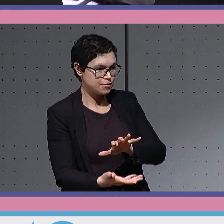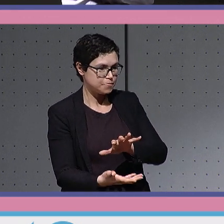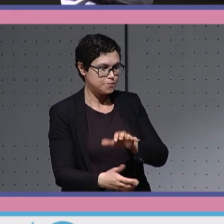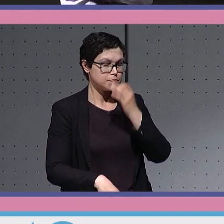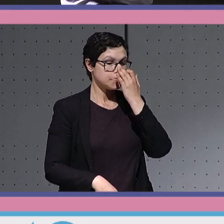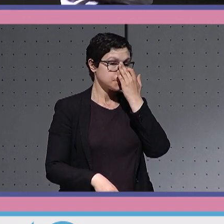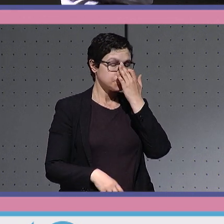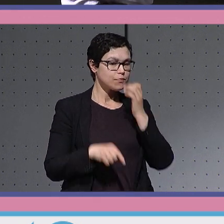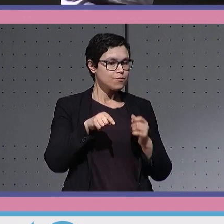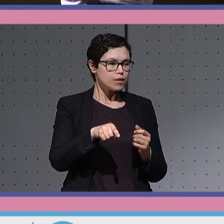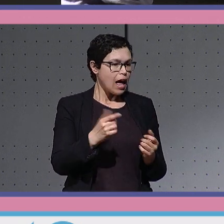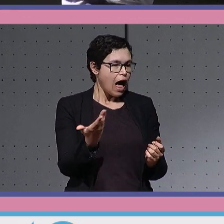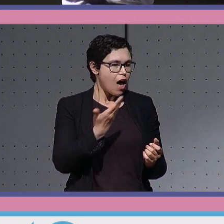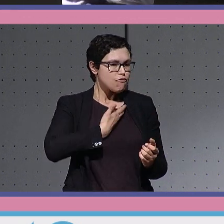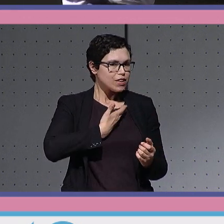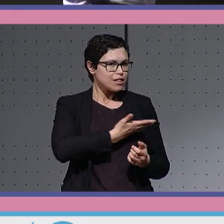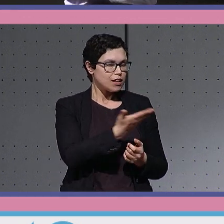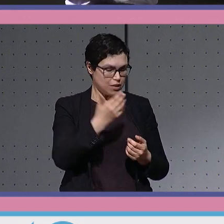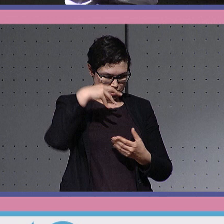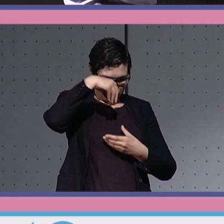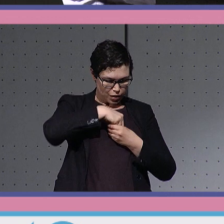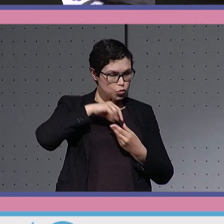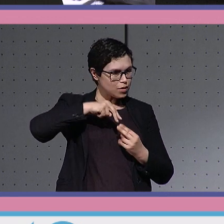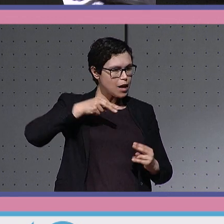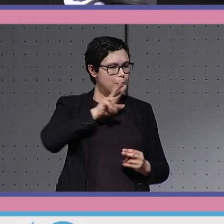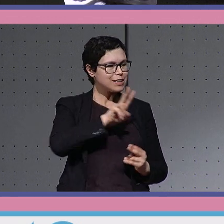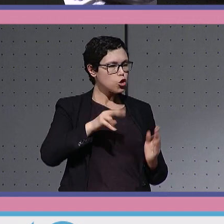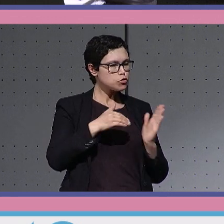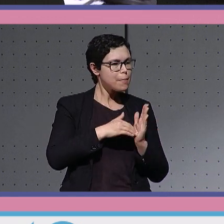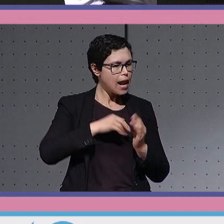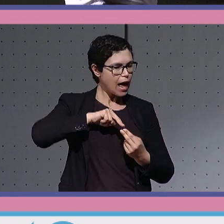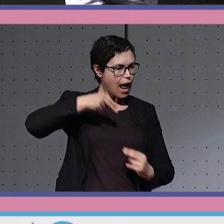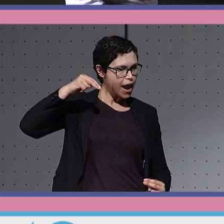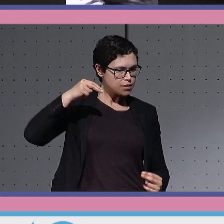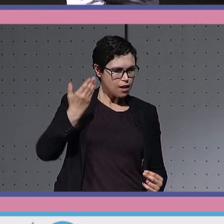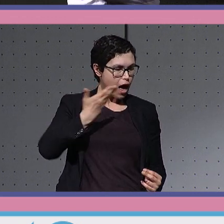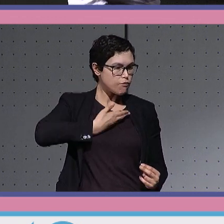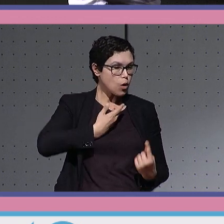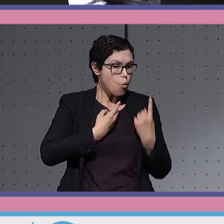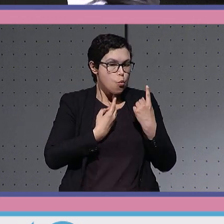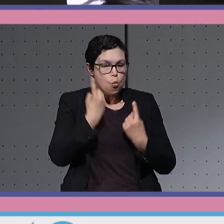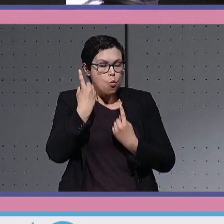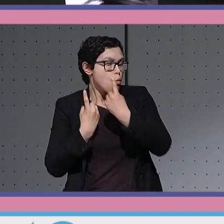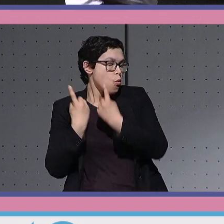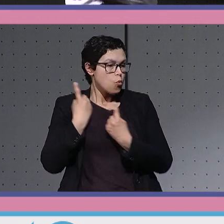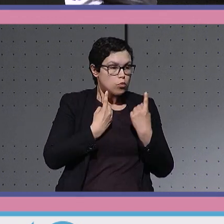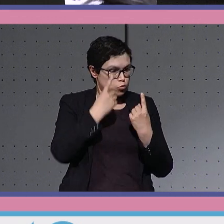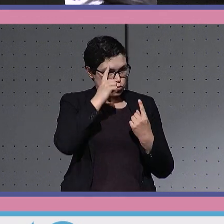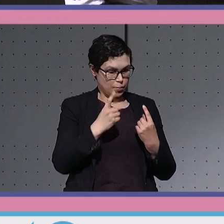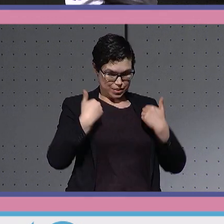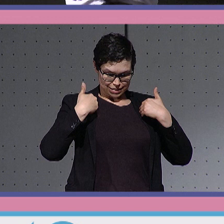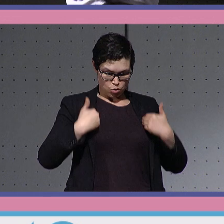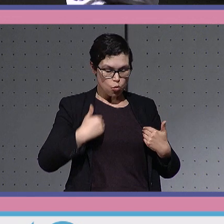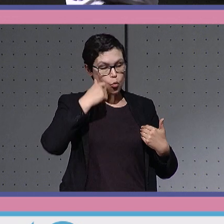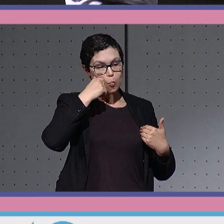Y afecta a cualquiera de los 22.000 genes. Pero daros cuenta que de los 22.000, como el ser humano es una persona en la